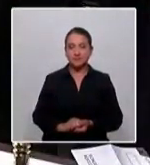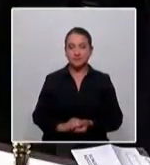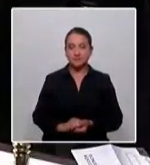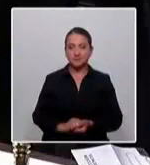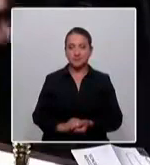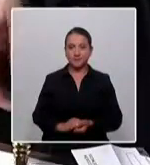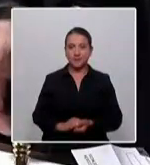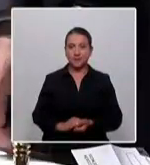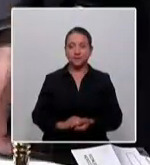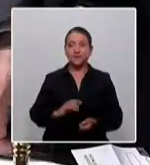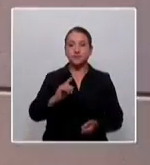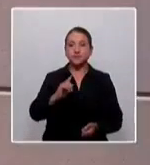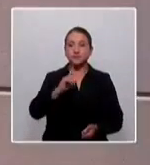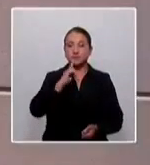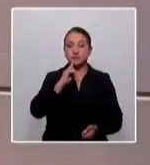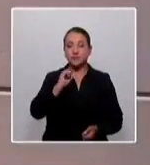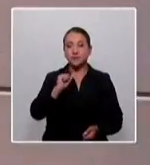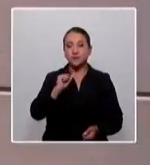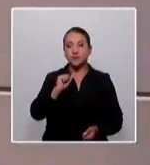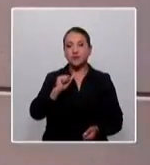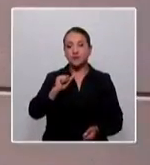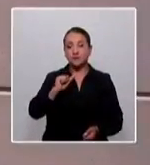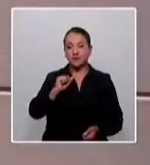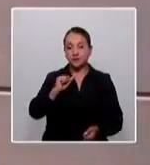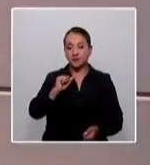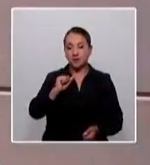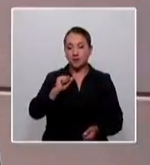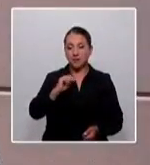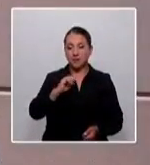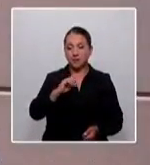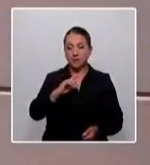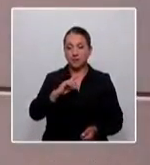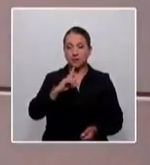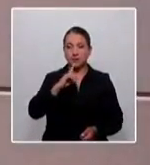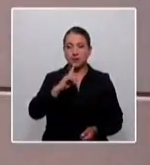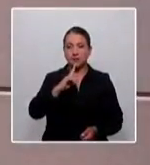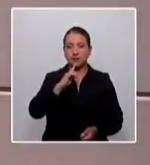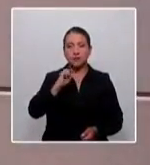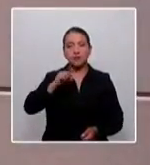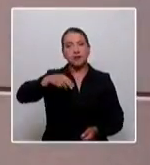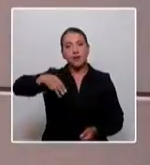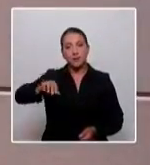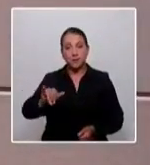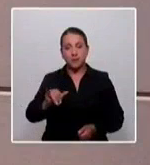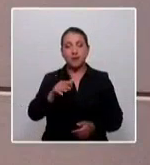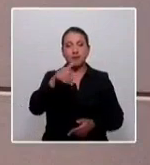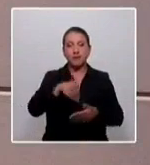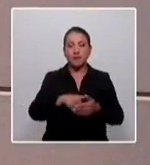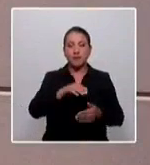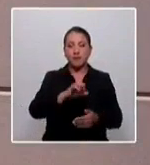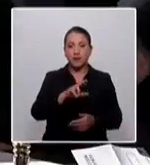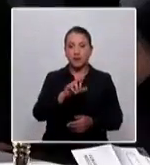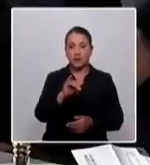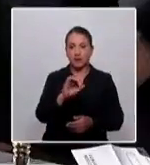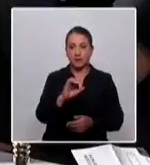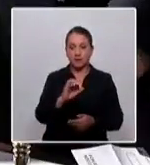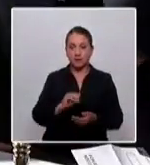porque por algo tiene los requisitos para estar donde está, y estando donde está, podría perfectamente ser presidenta de